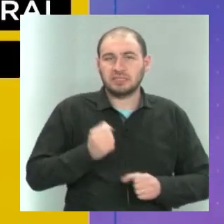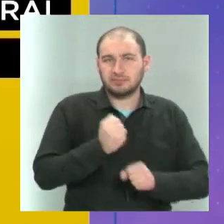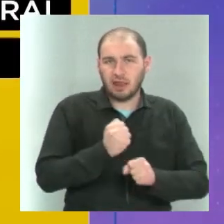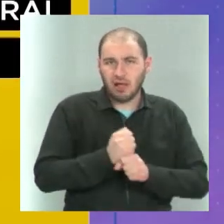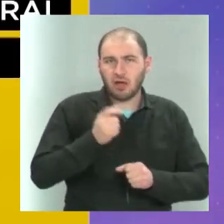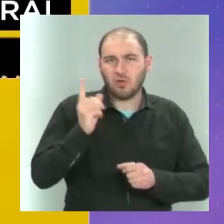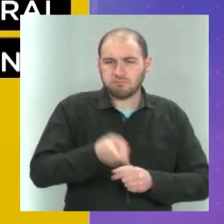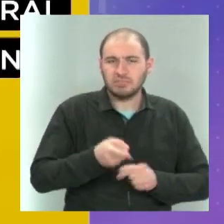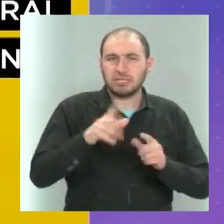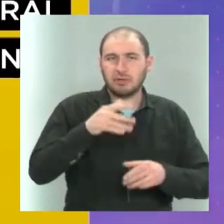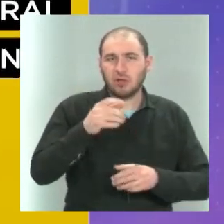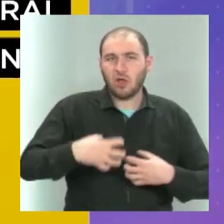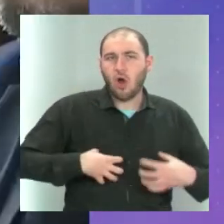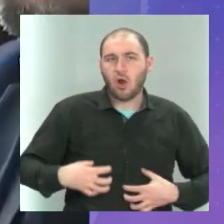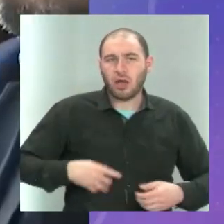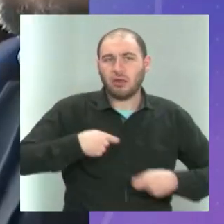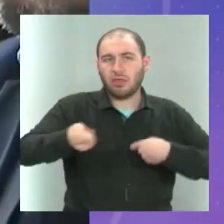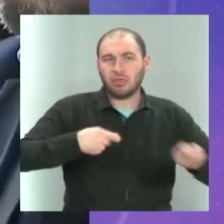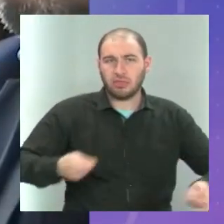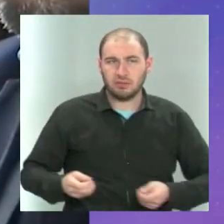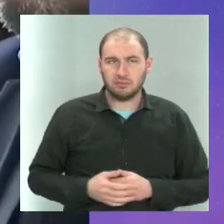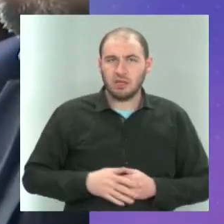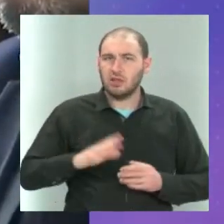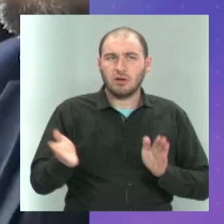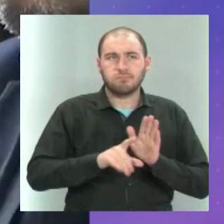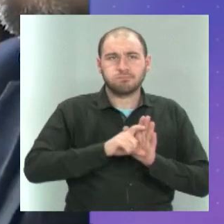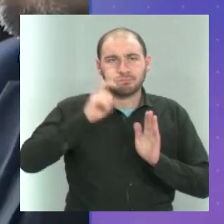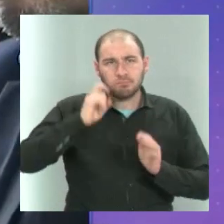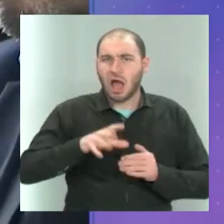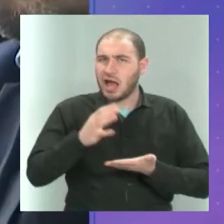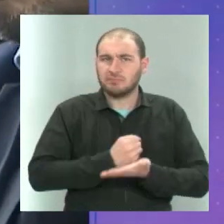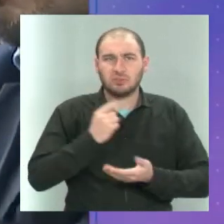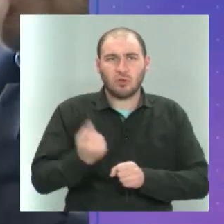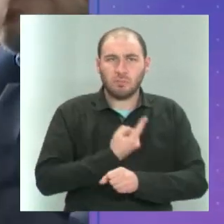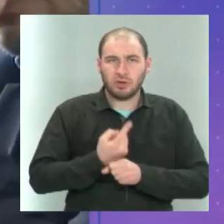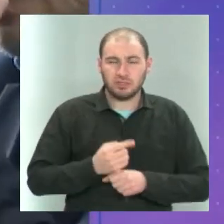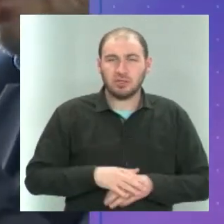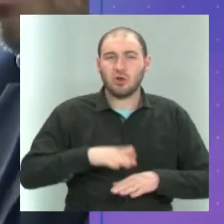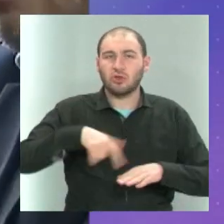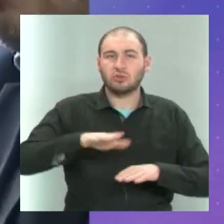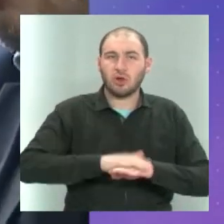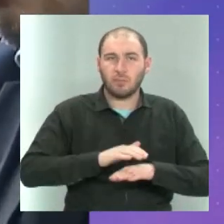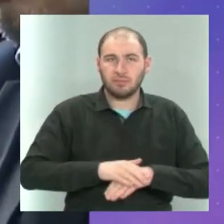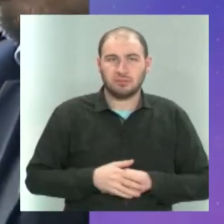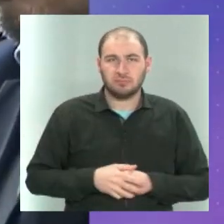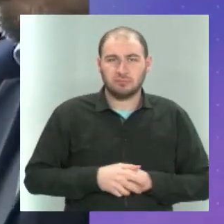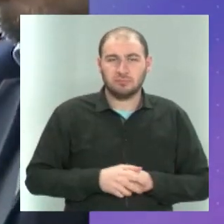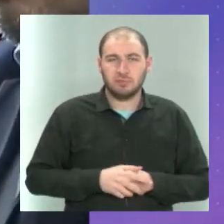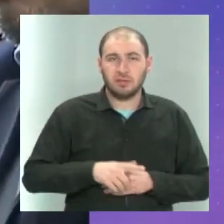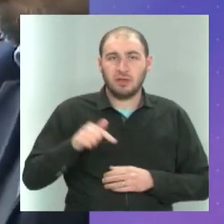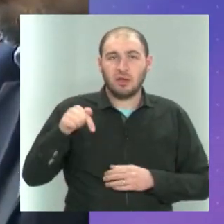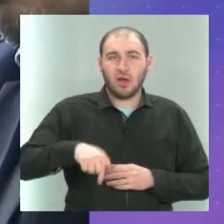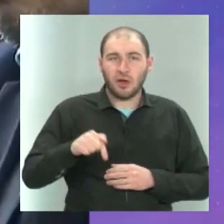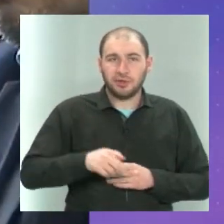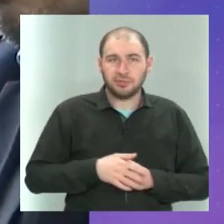laboral y tráfico de órganos. Son todos delitos inaceptables y nuestro compromiso, que hoy